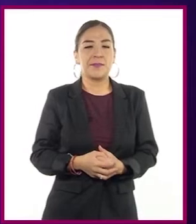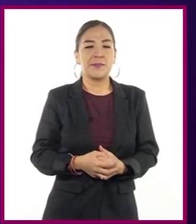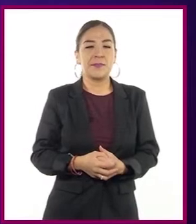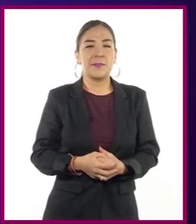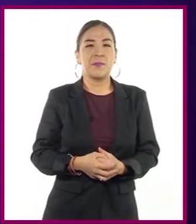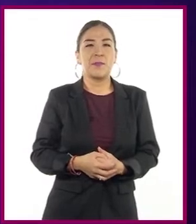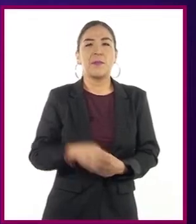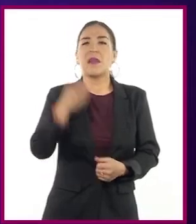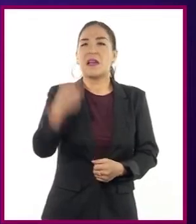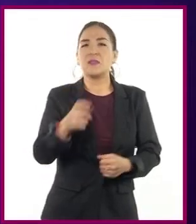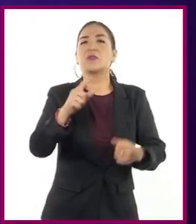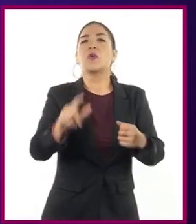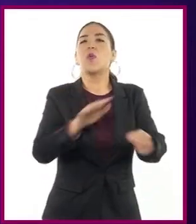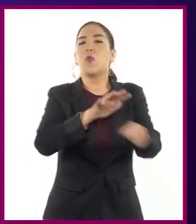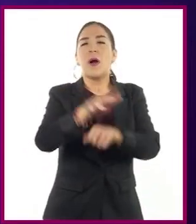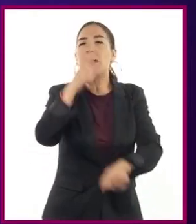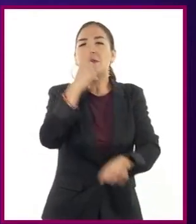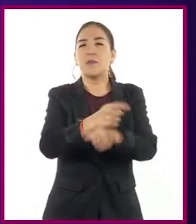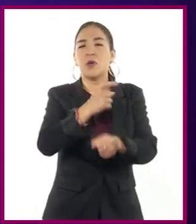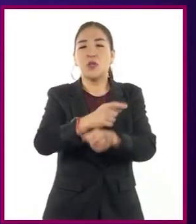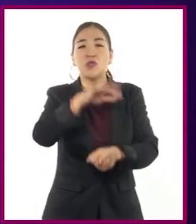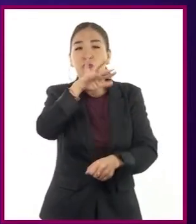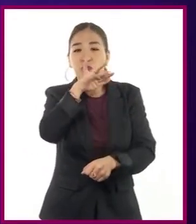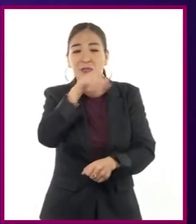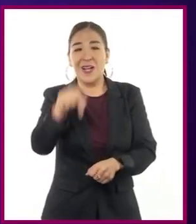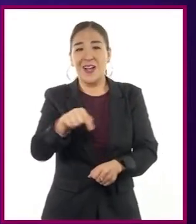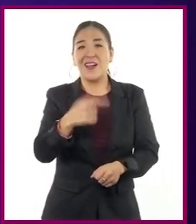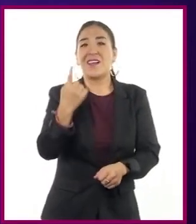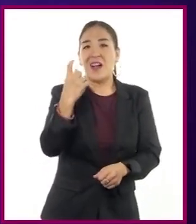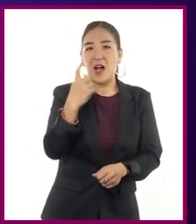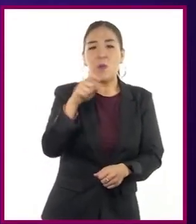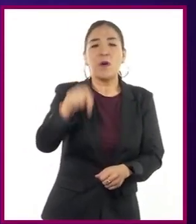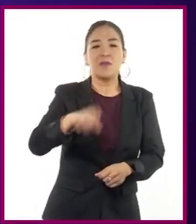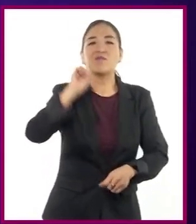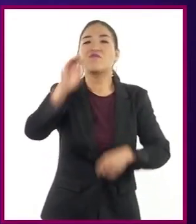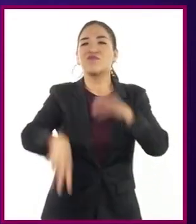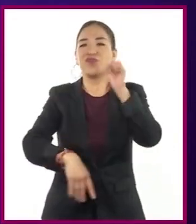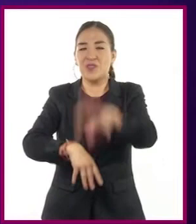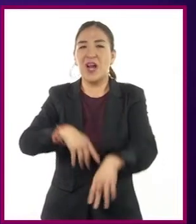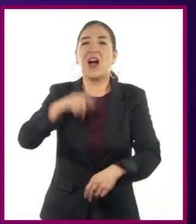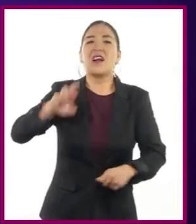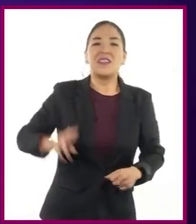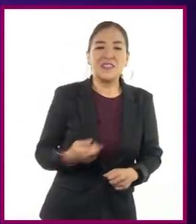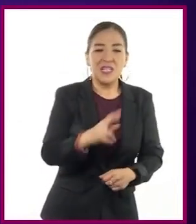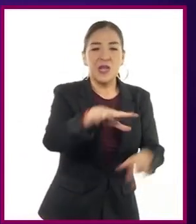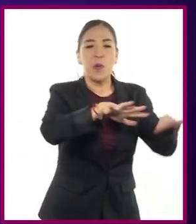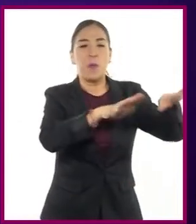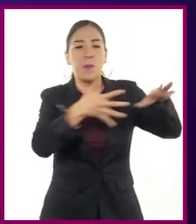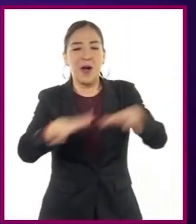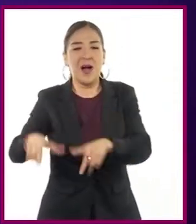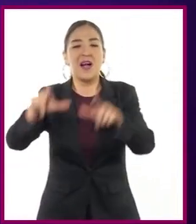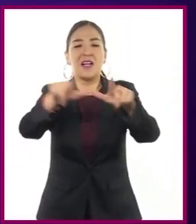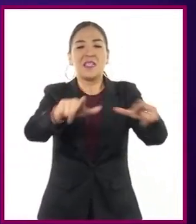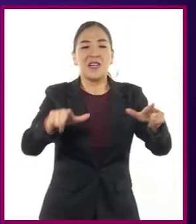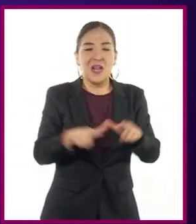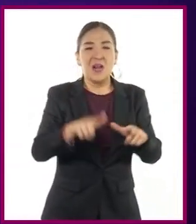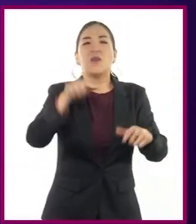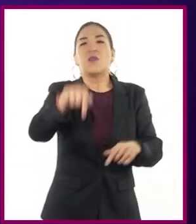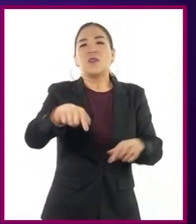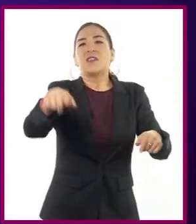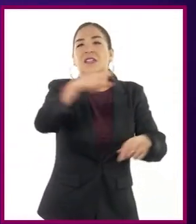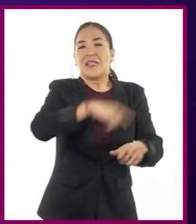Entre las principales fuentes de contaminación del agua se encuentran los desechos que son arrojados en ríos, mares, lagos y lagunas.